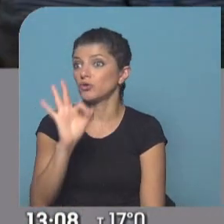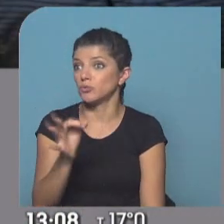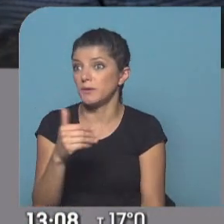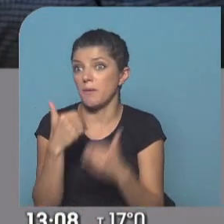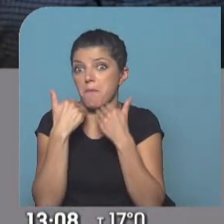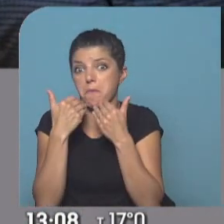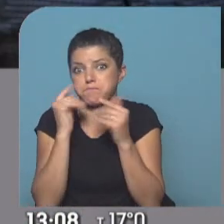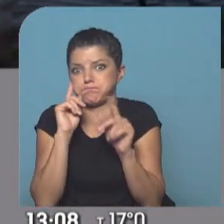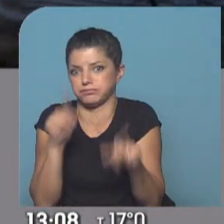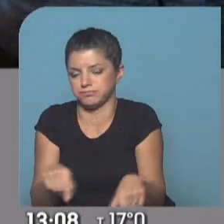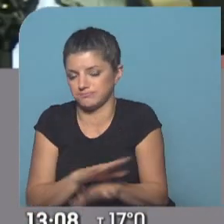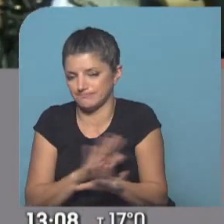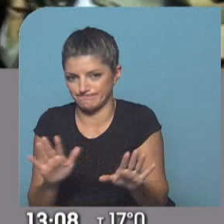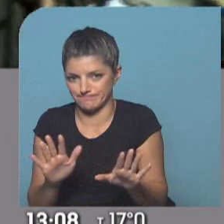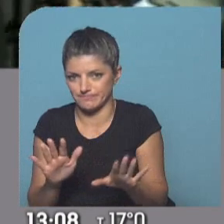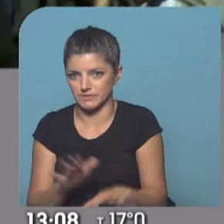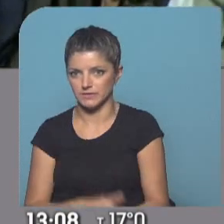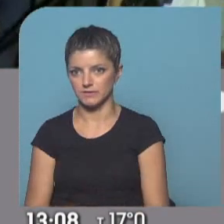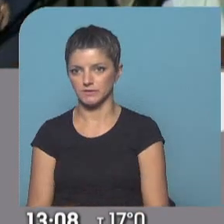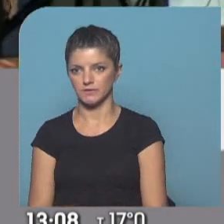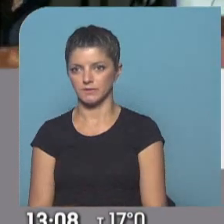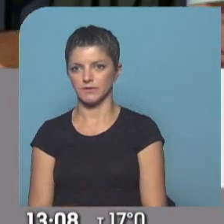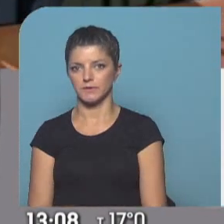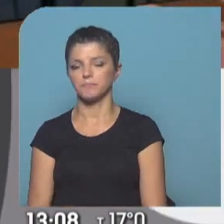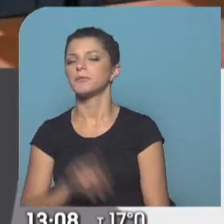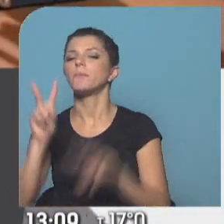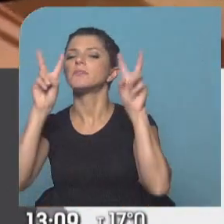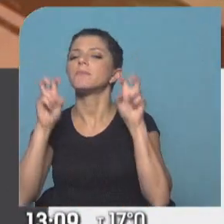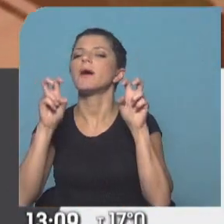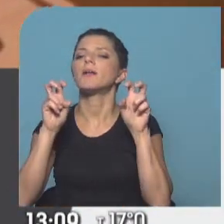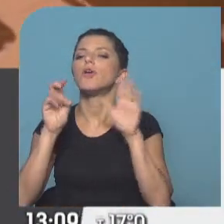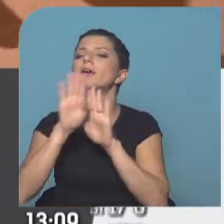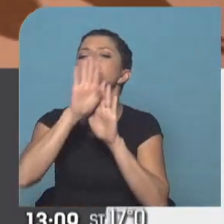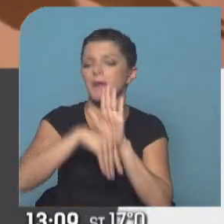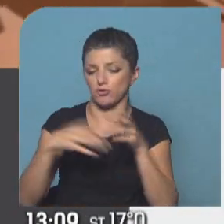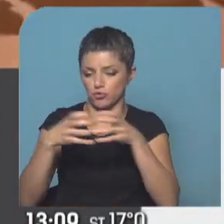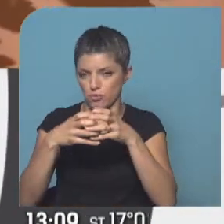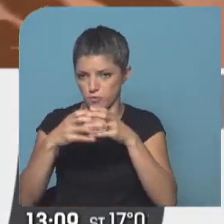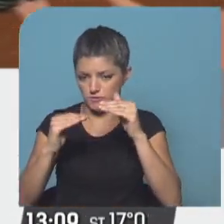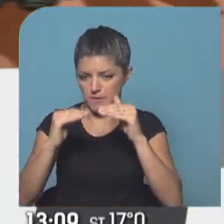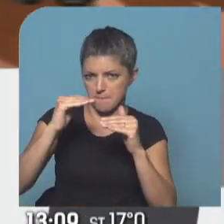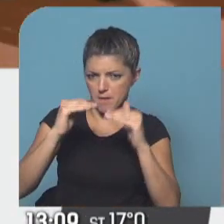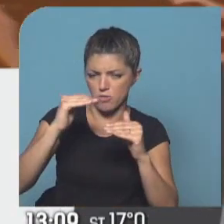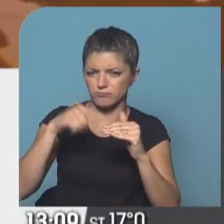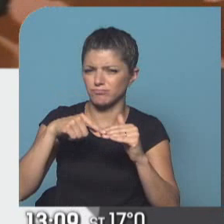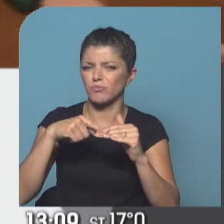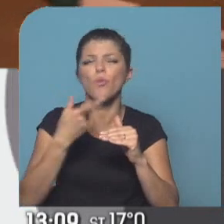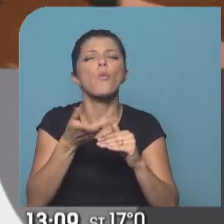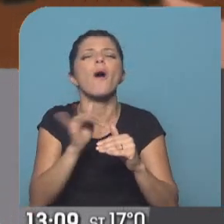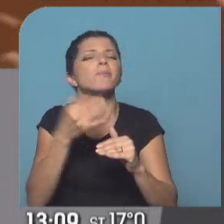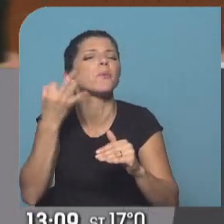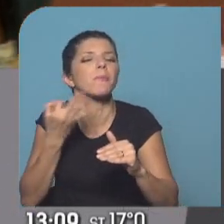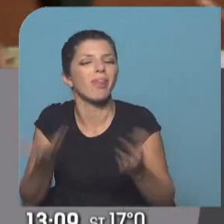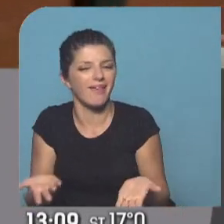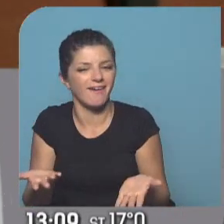es uno de los temas, ¿no? Claramente. Pero el tema es cuánto es la minoría. Porque todas las marchas catalanas que